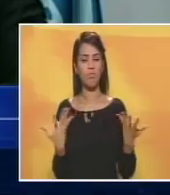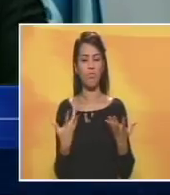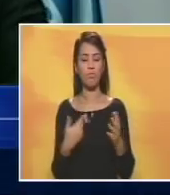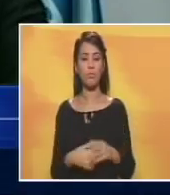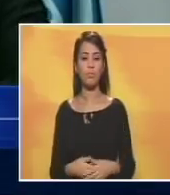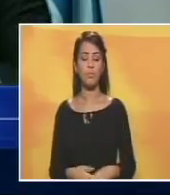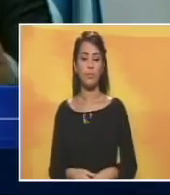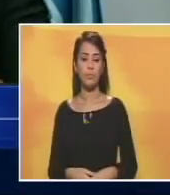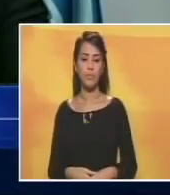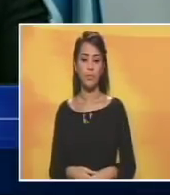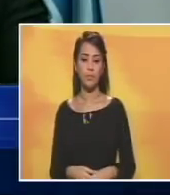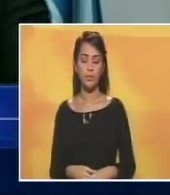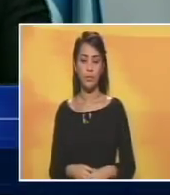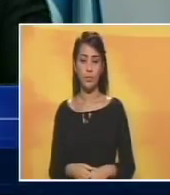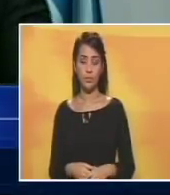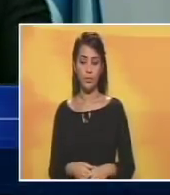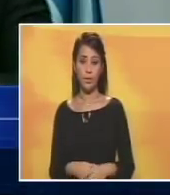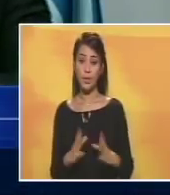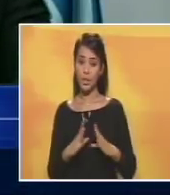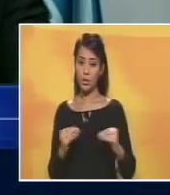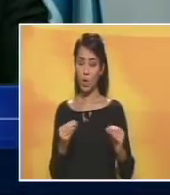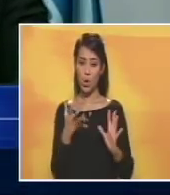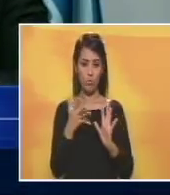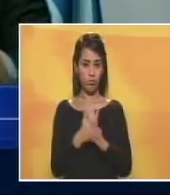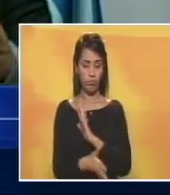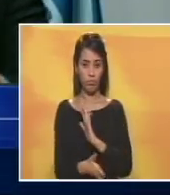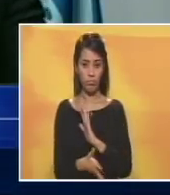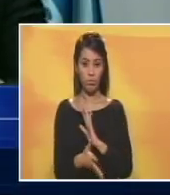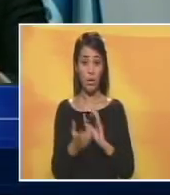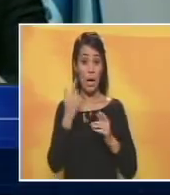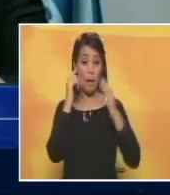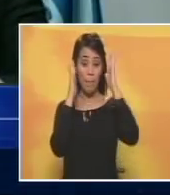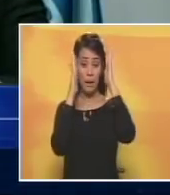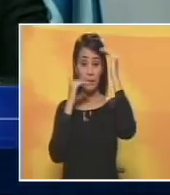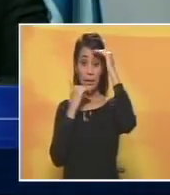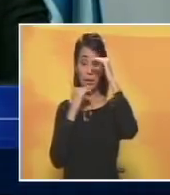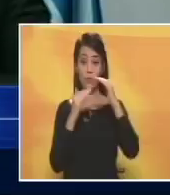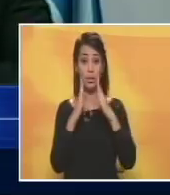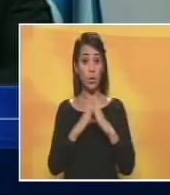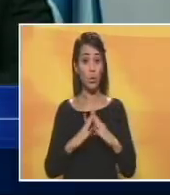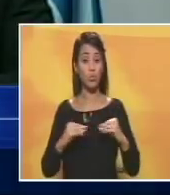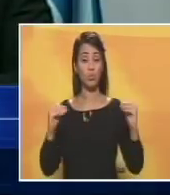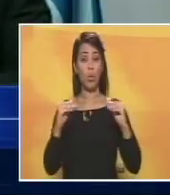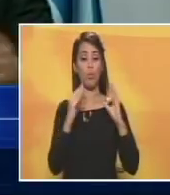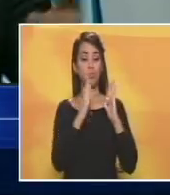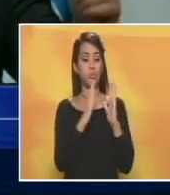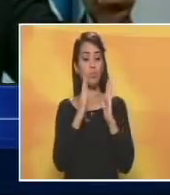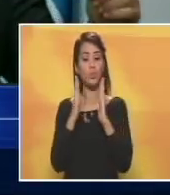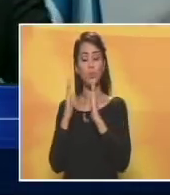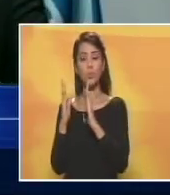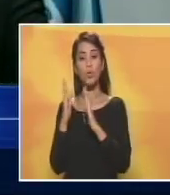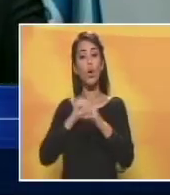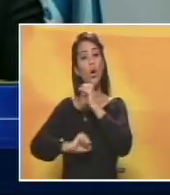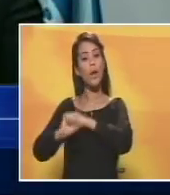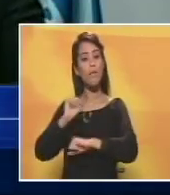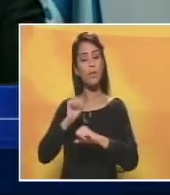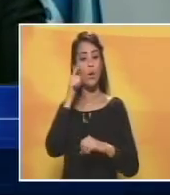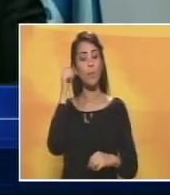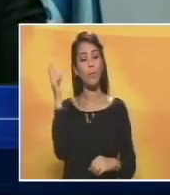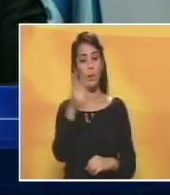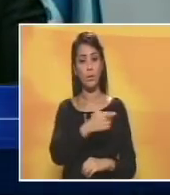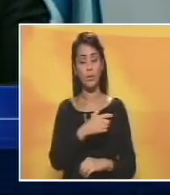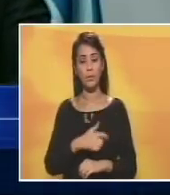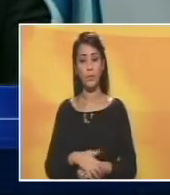efectivamente que los casos los hemos atendido coordinadamente con la Defensoría del